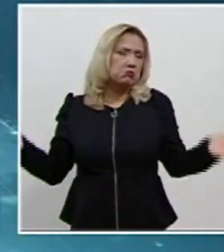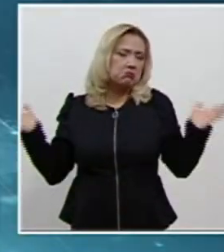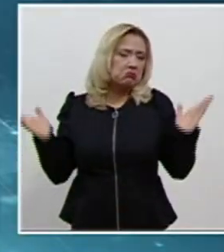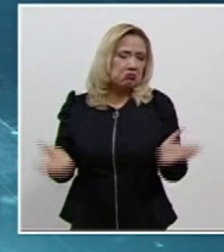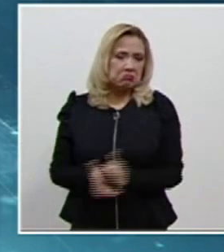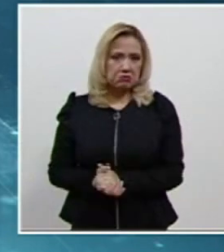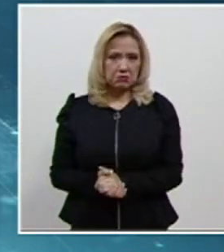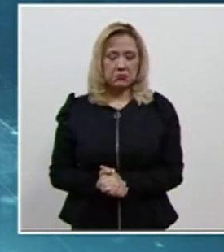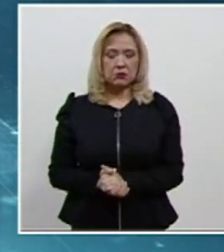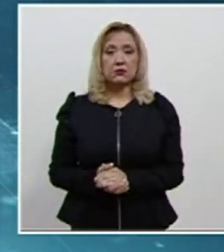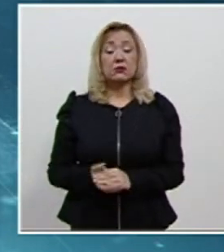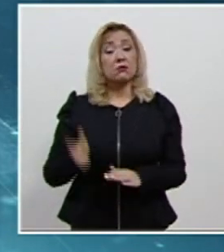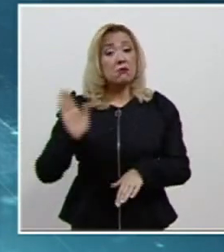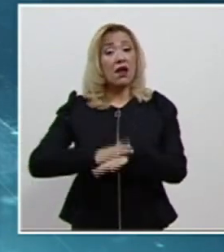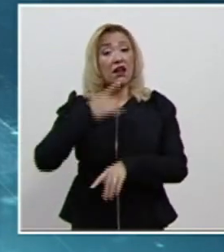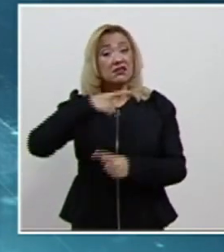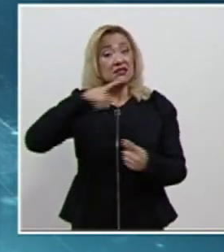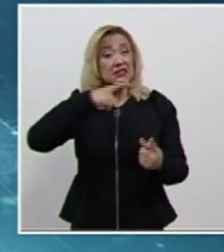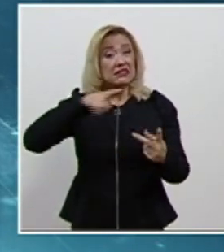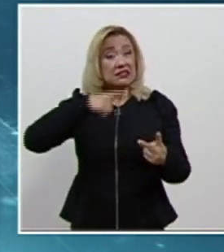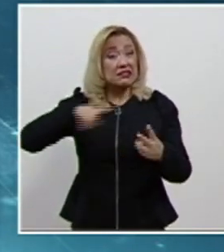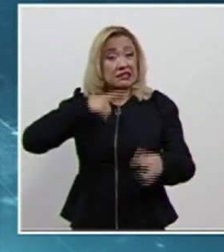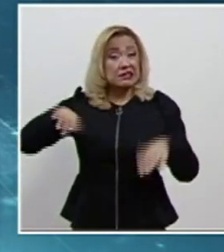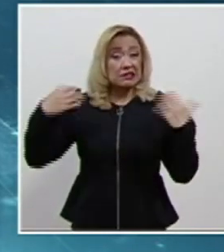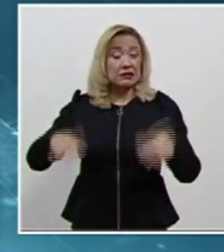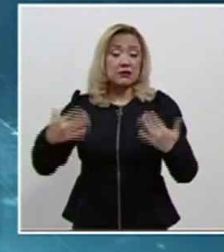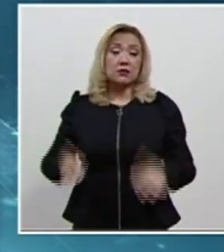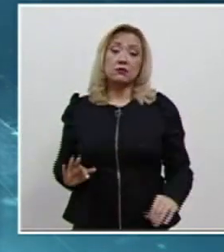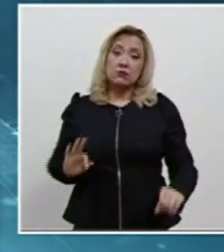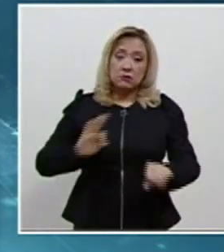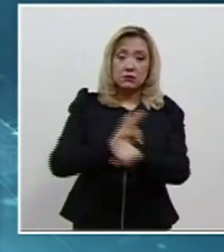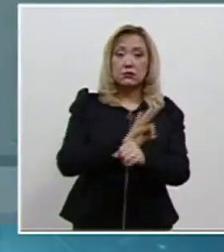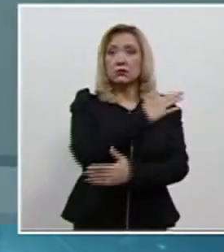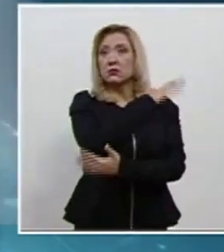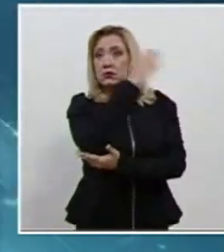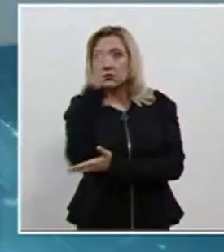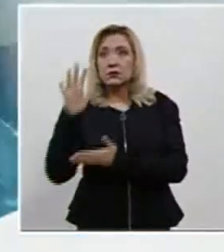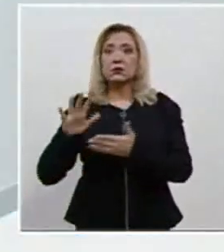Aumentan los litigios en los que se exige la protección del medio ambiente.